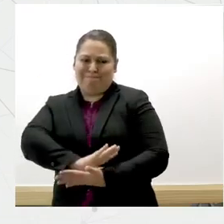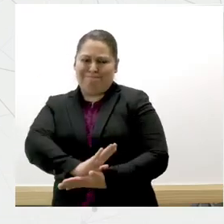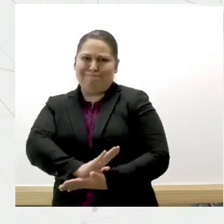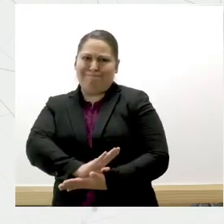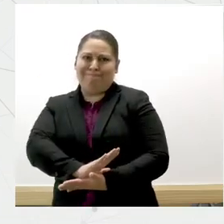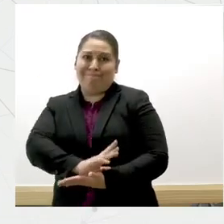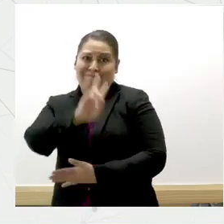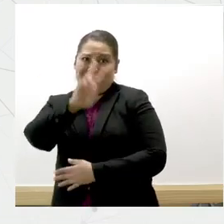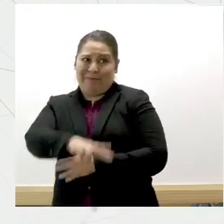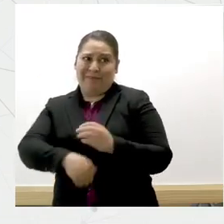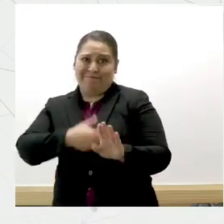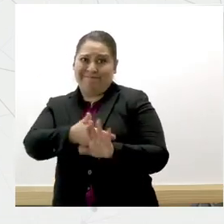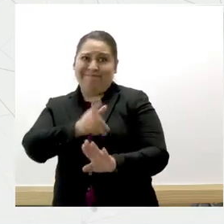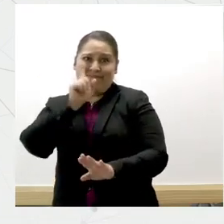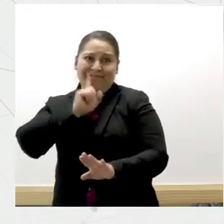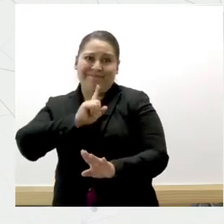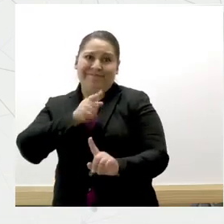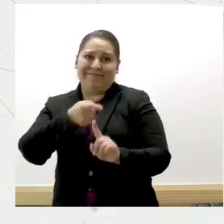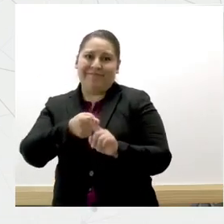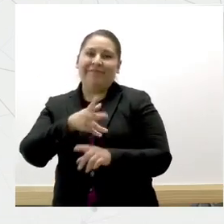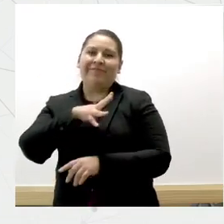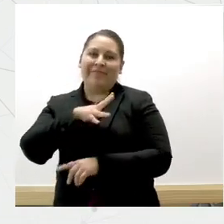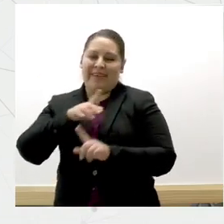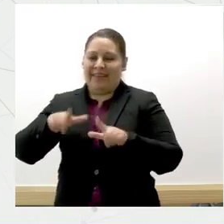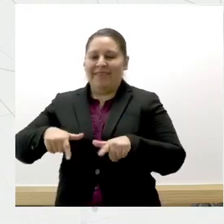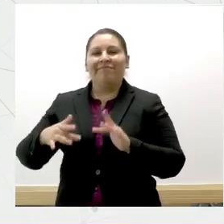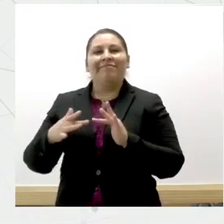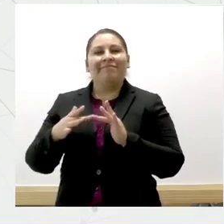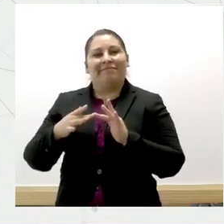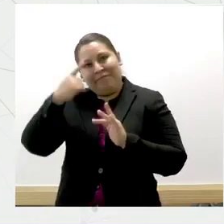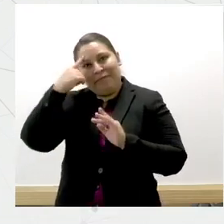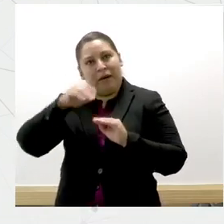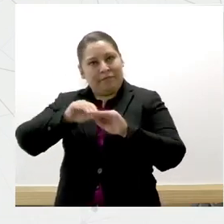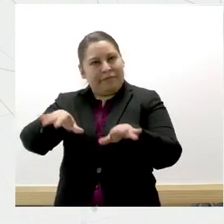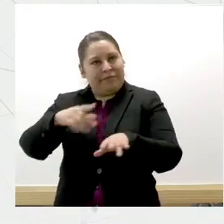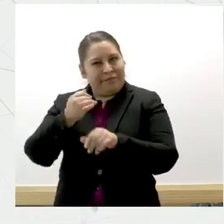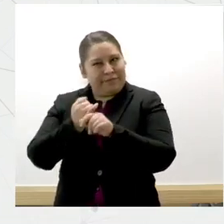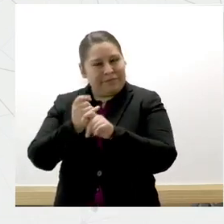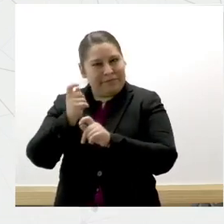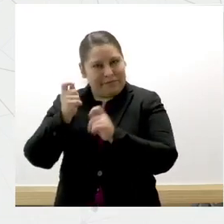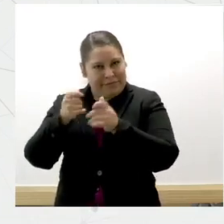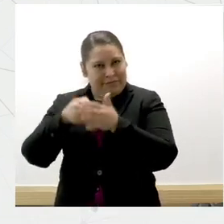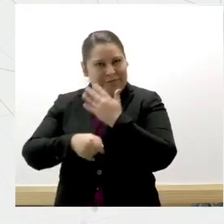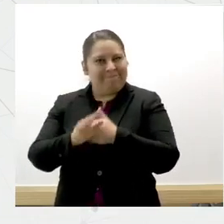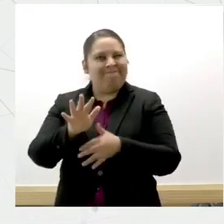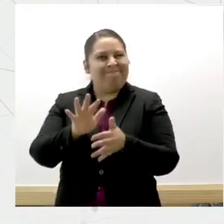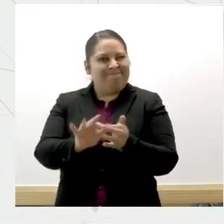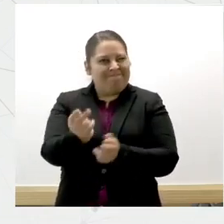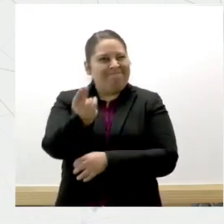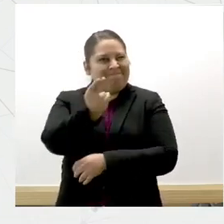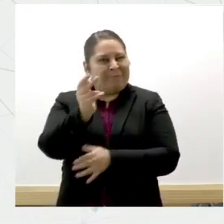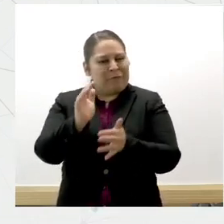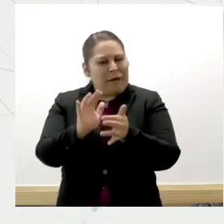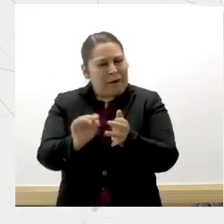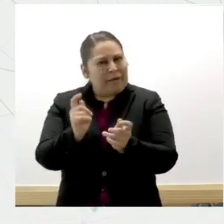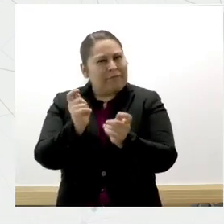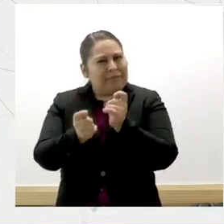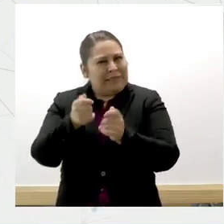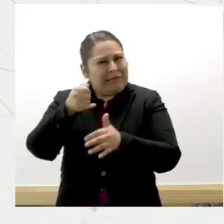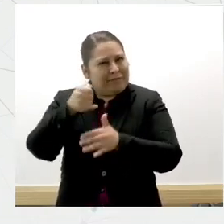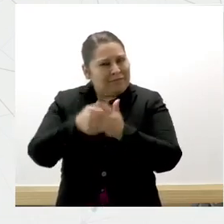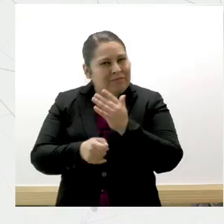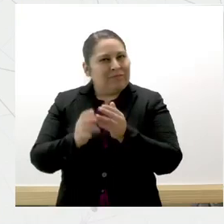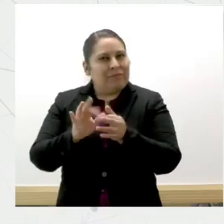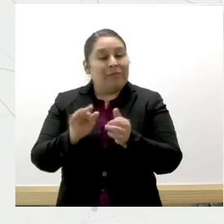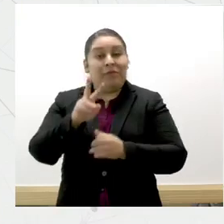Esto es así. He dejado ya el enlace de la asociación en el chat. Creo que hay que explicarlas, ¿no? Yo, y además lo reconozco siempre de forma activa,